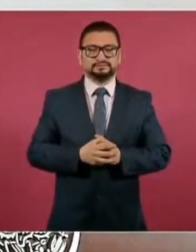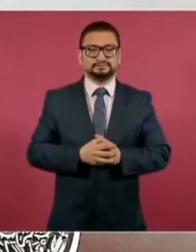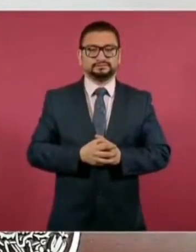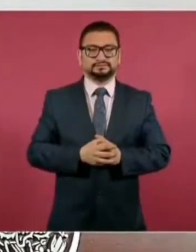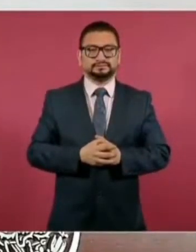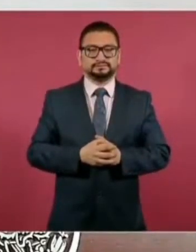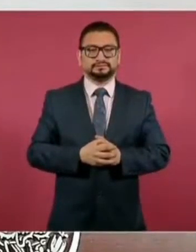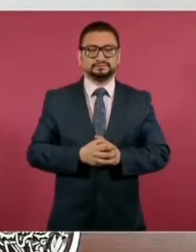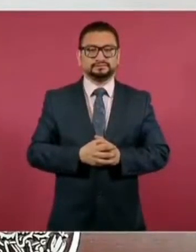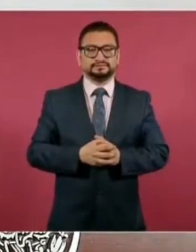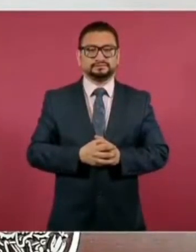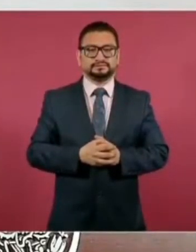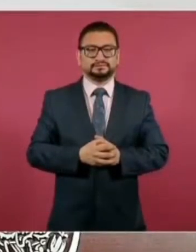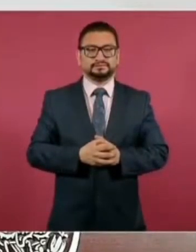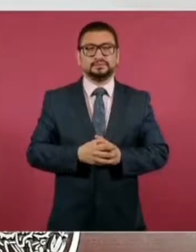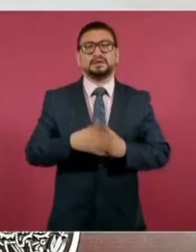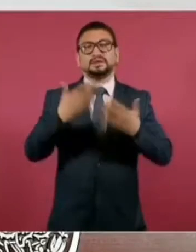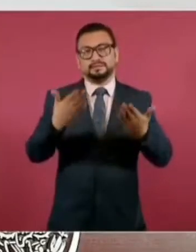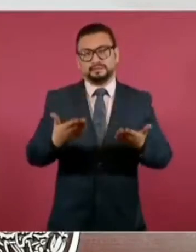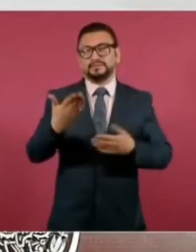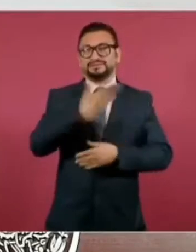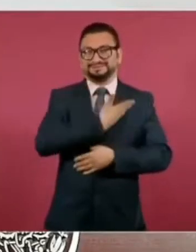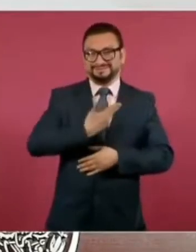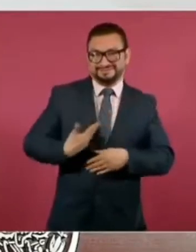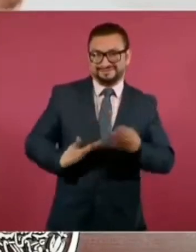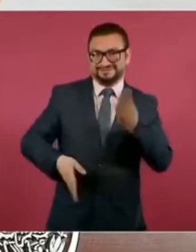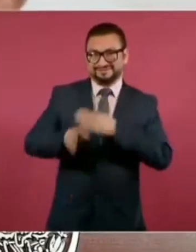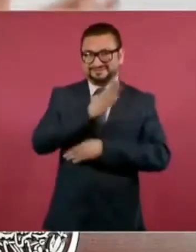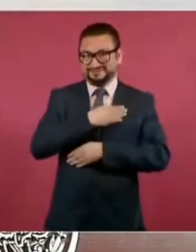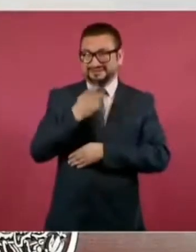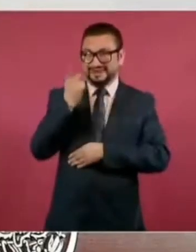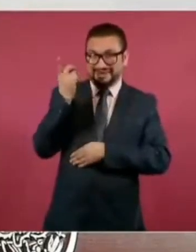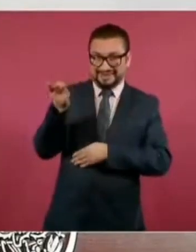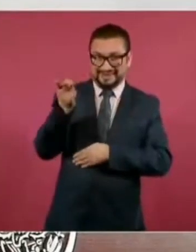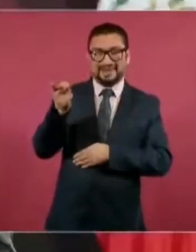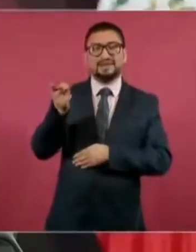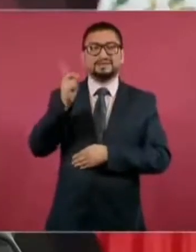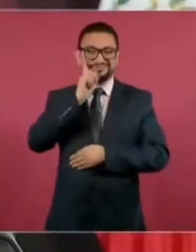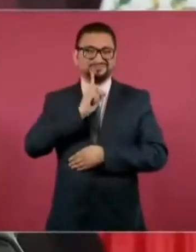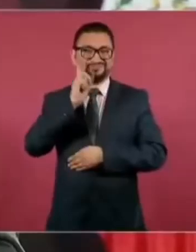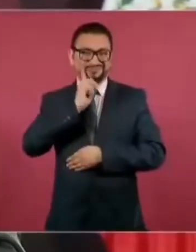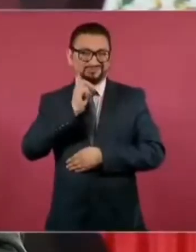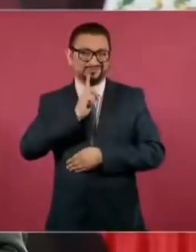Y la presidenta electa, también que